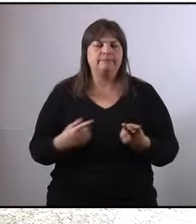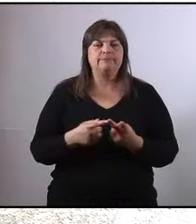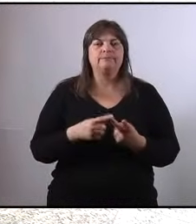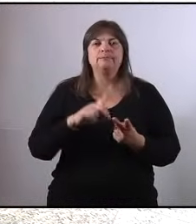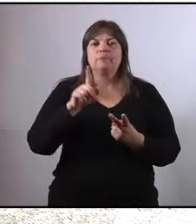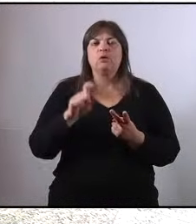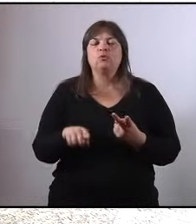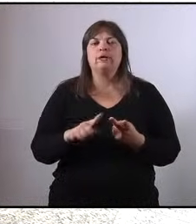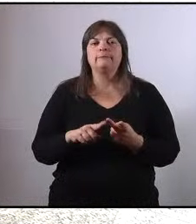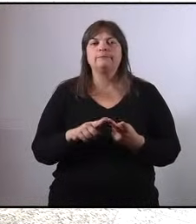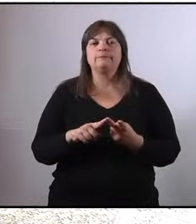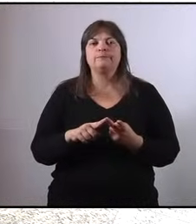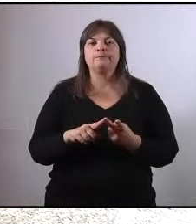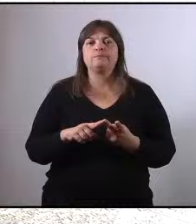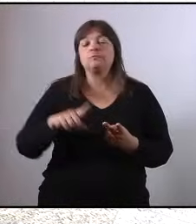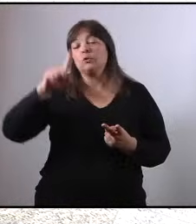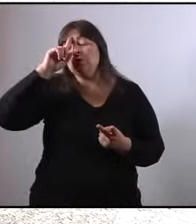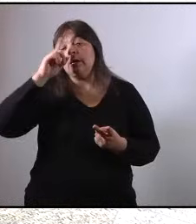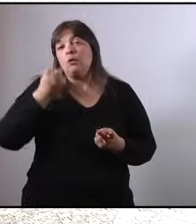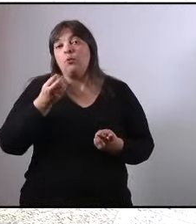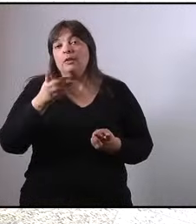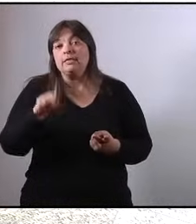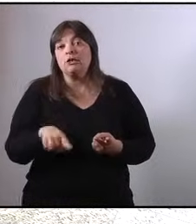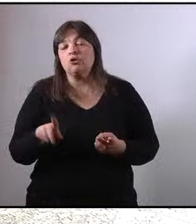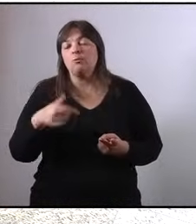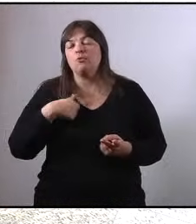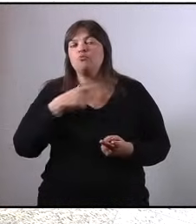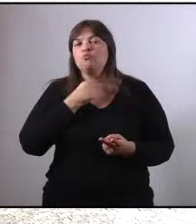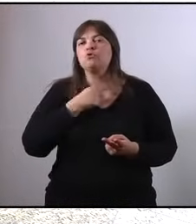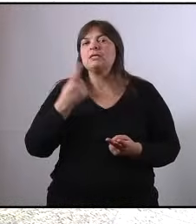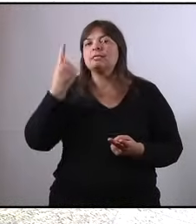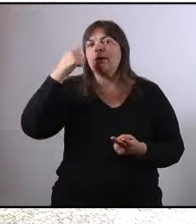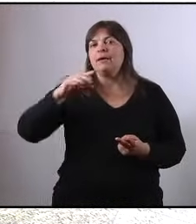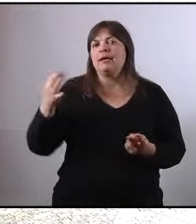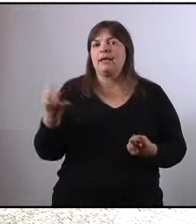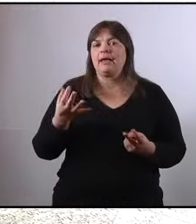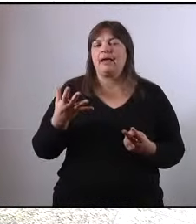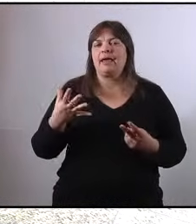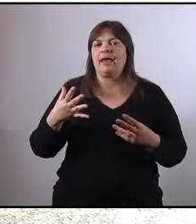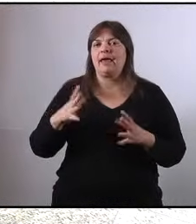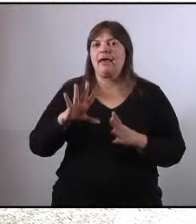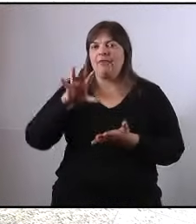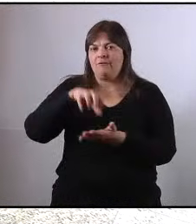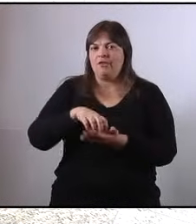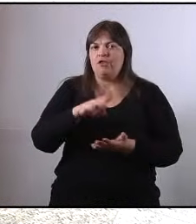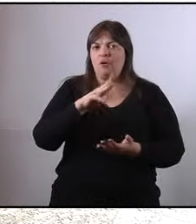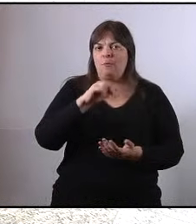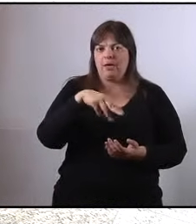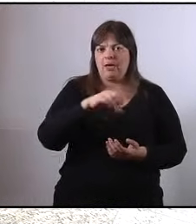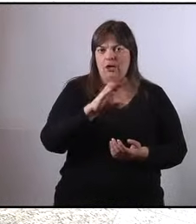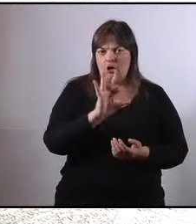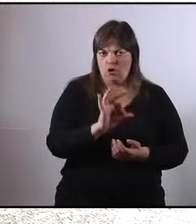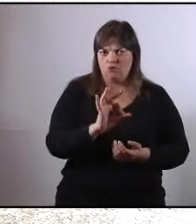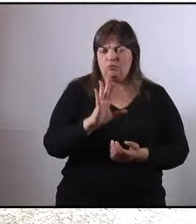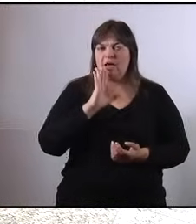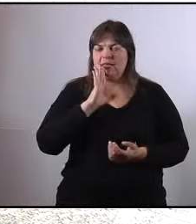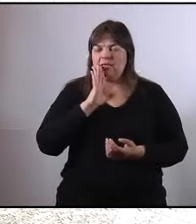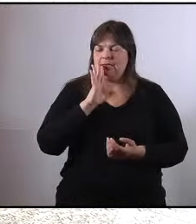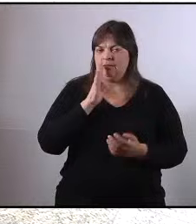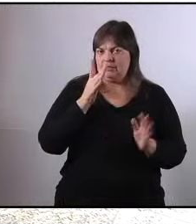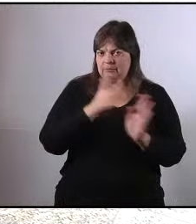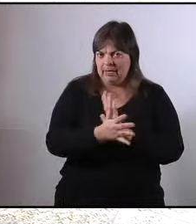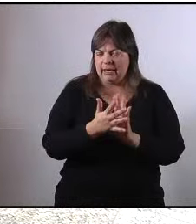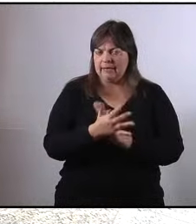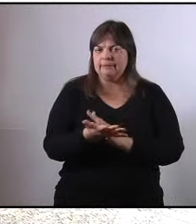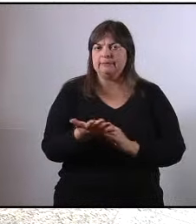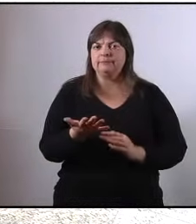no sé si alguna vez se habrá comentado, me gustaría saber, ese edificio de Los Pinos, que tiene esa situación que ha comentado anteriormente, el actual,